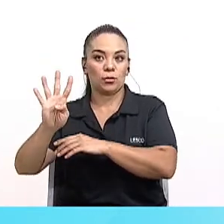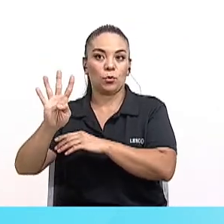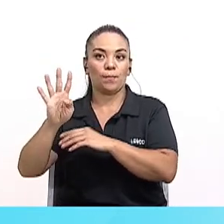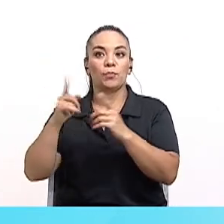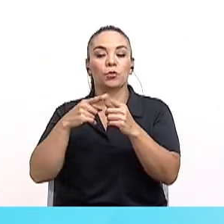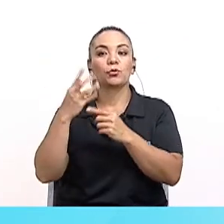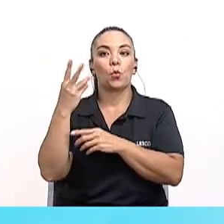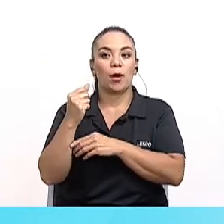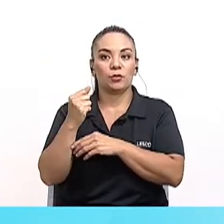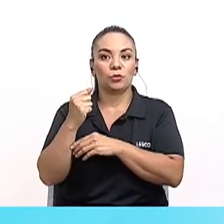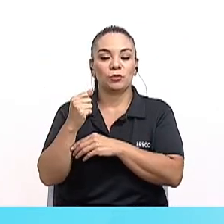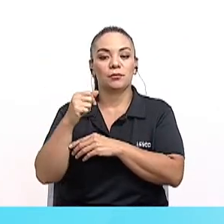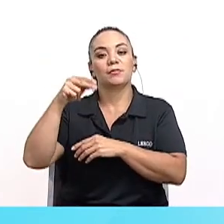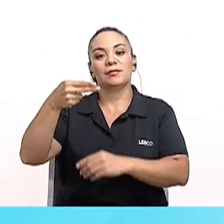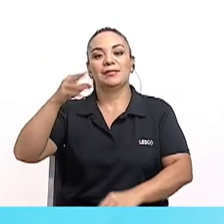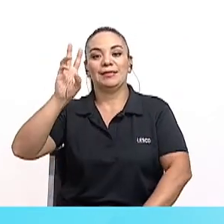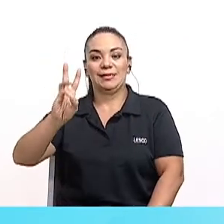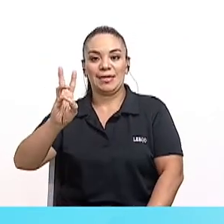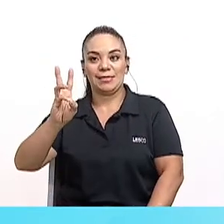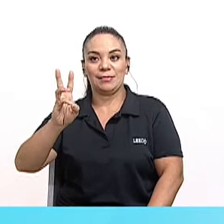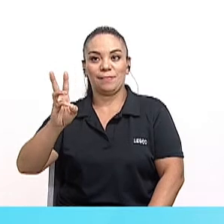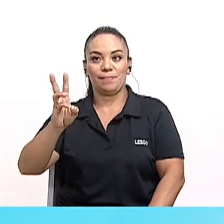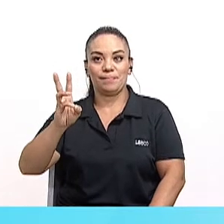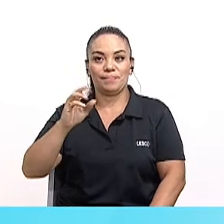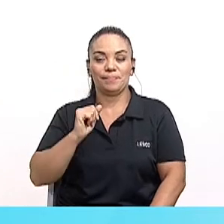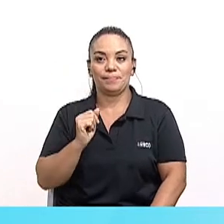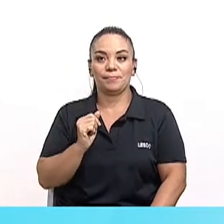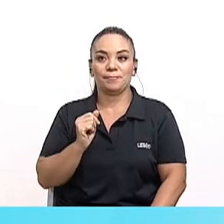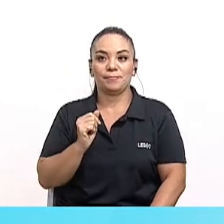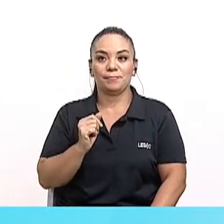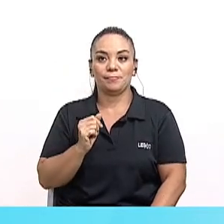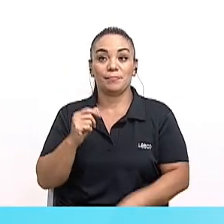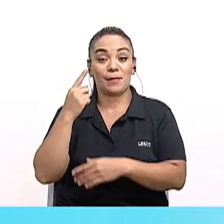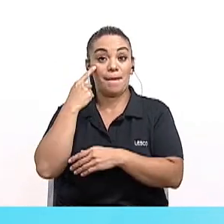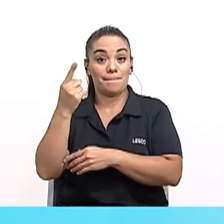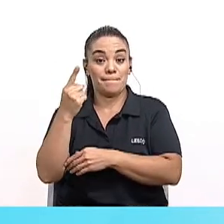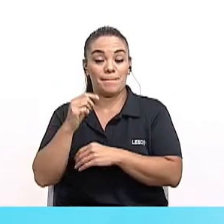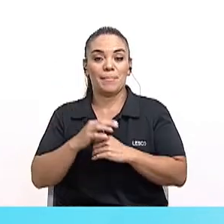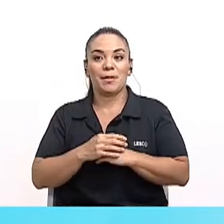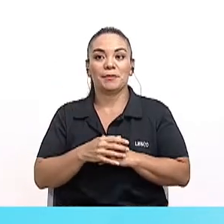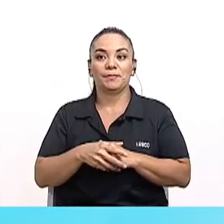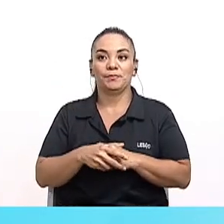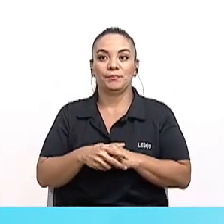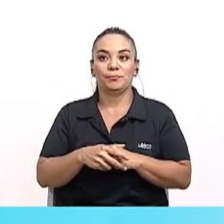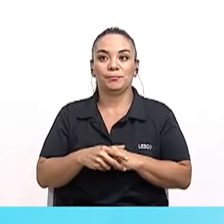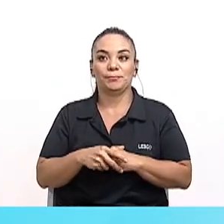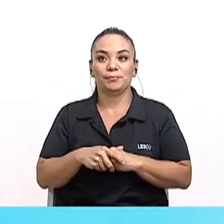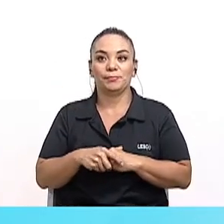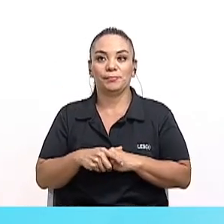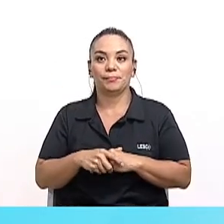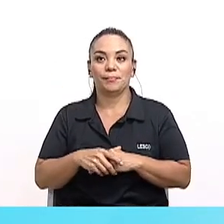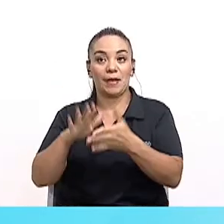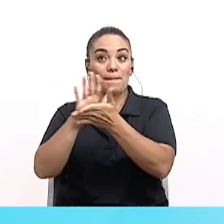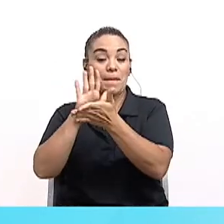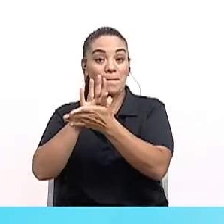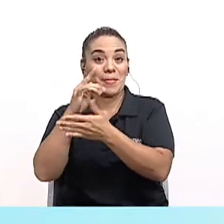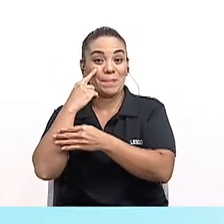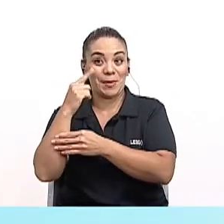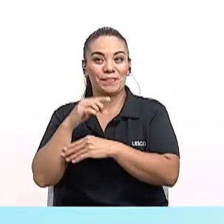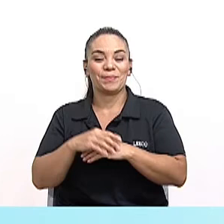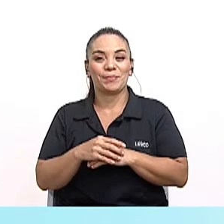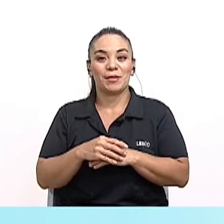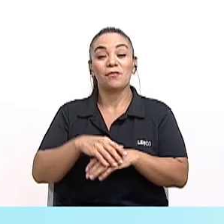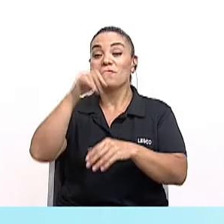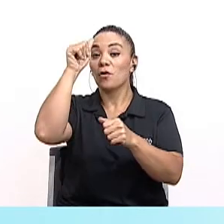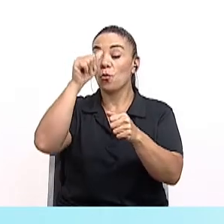total de 6 hidrógenos. Esa molécula sería esta de acá en papel. Acuérdense que geométricamente